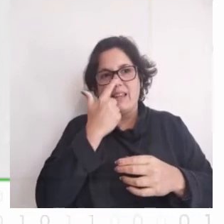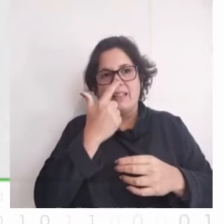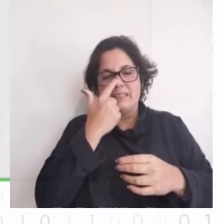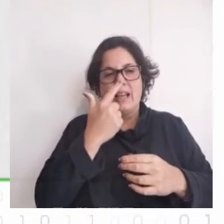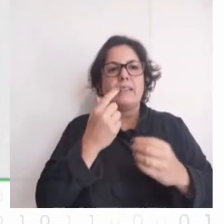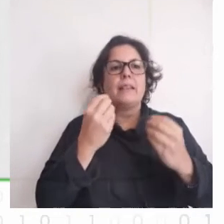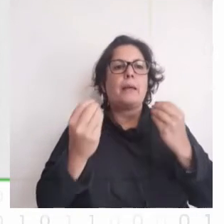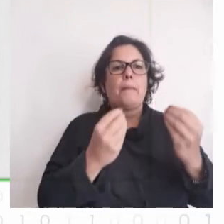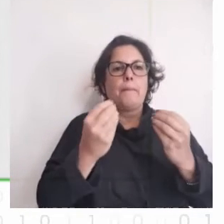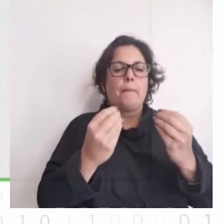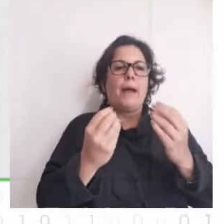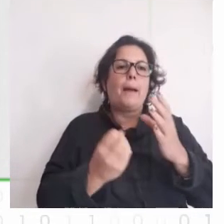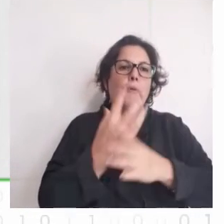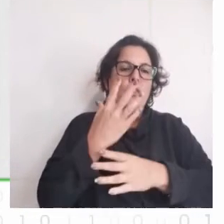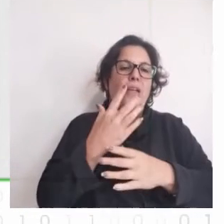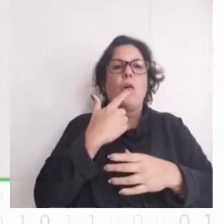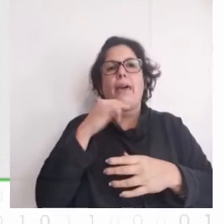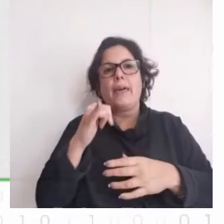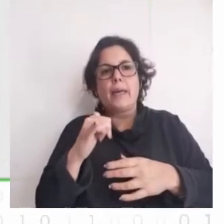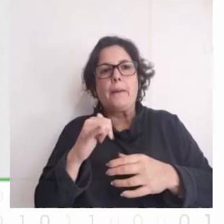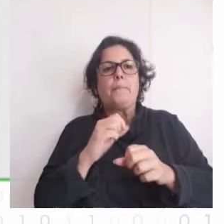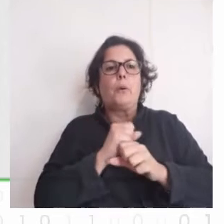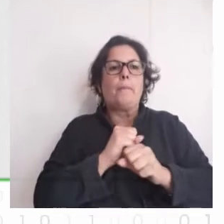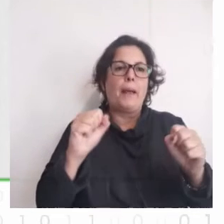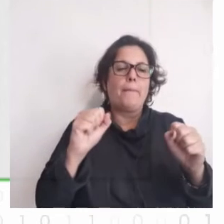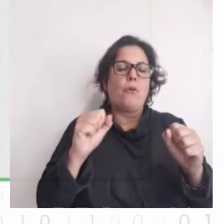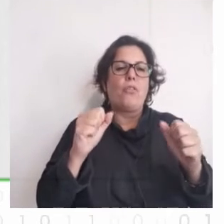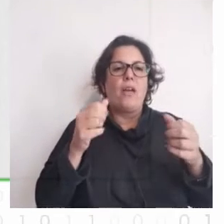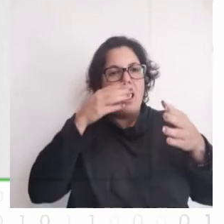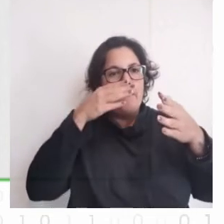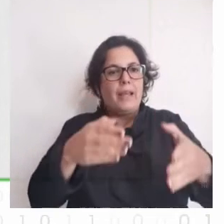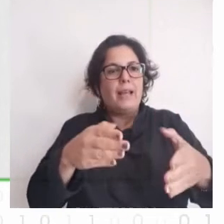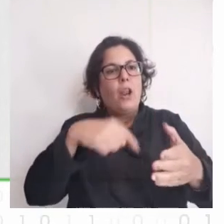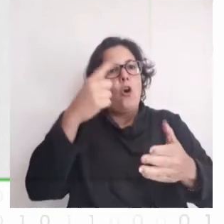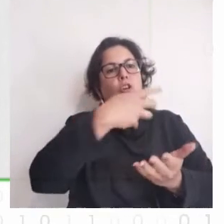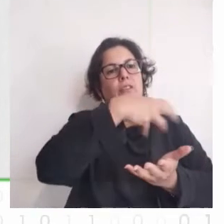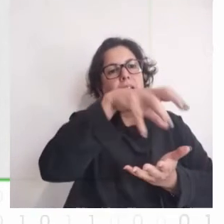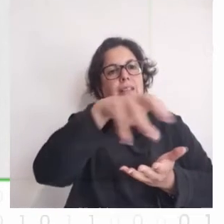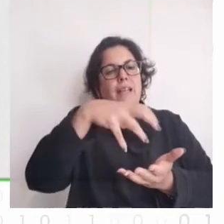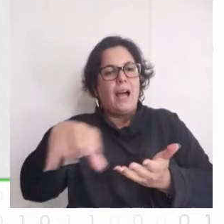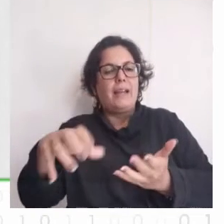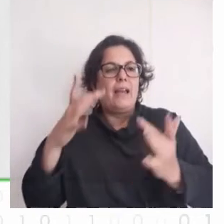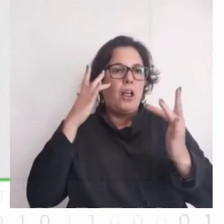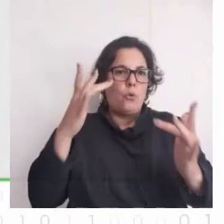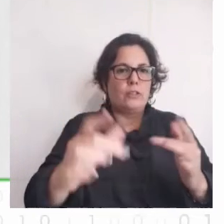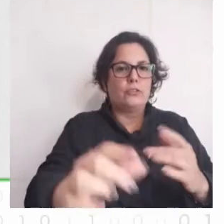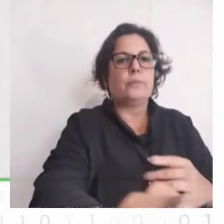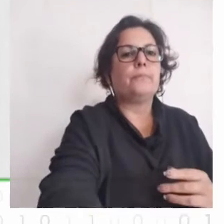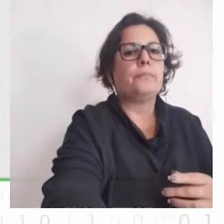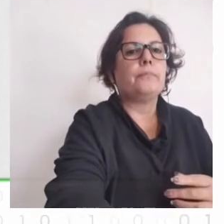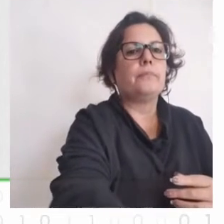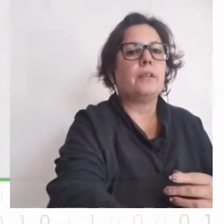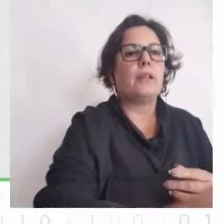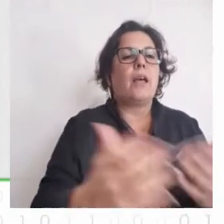de modelos y ejemplos para poder aplicar en otras áreas de la educación. Damos paso